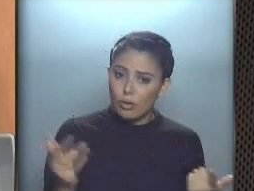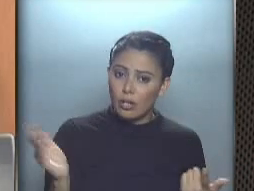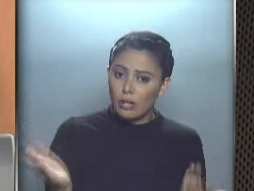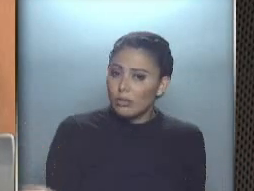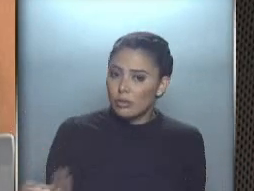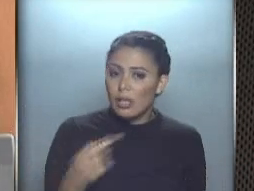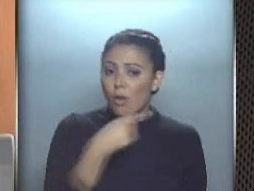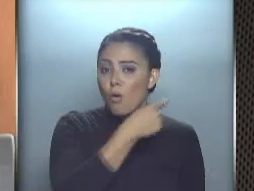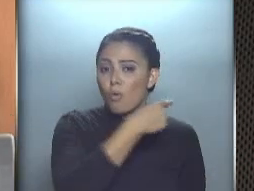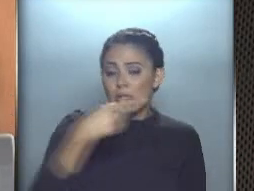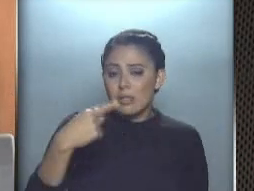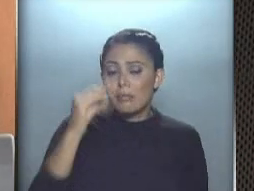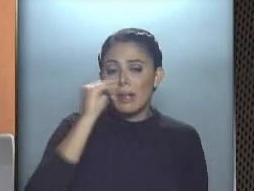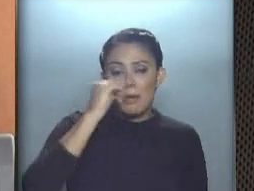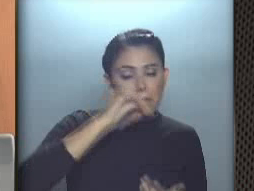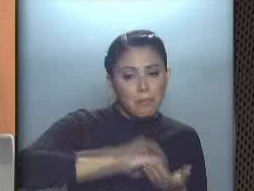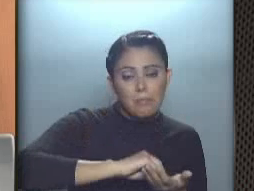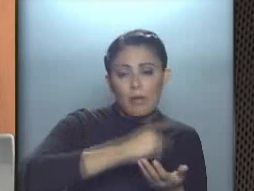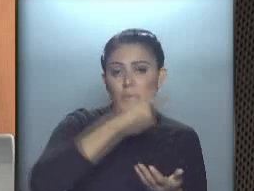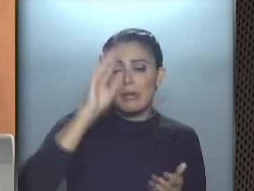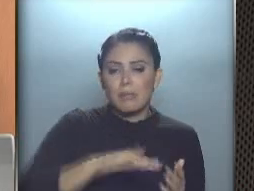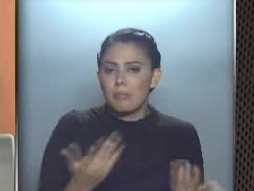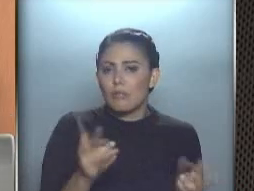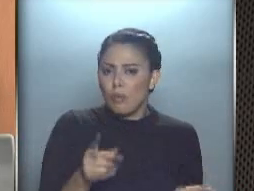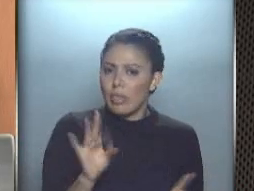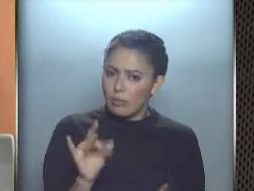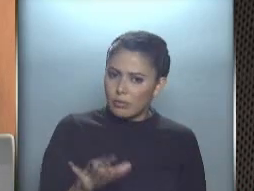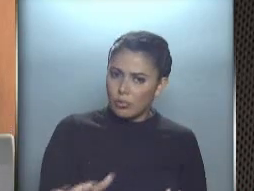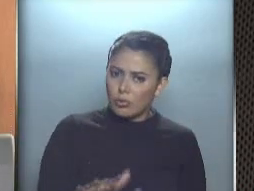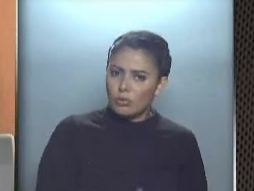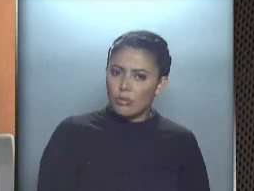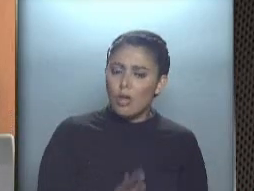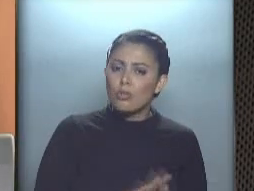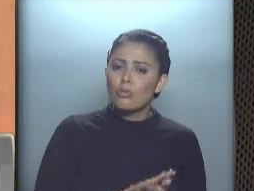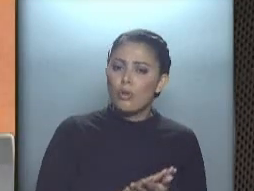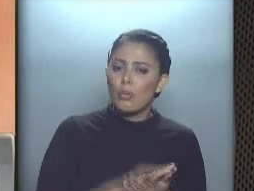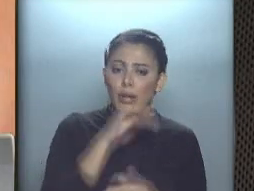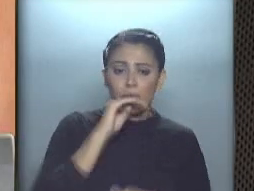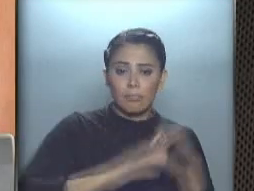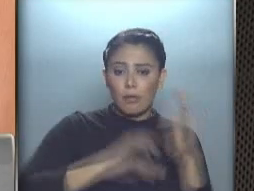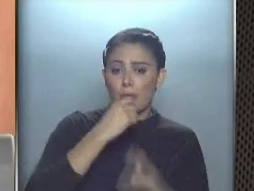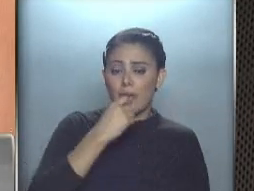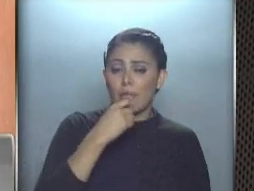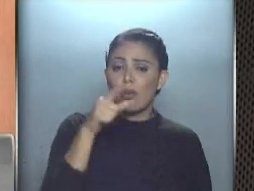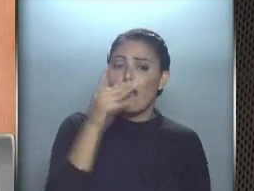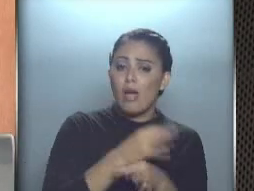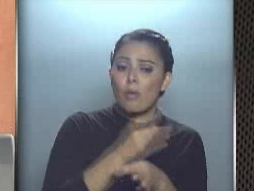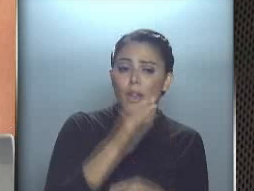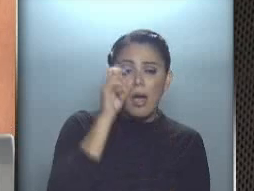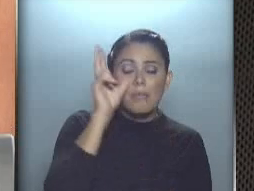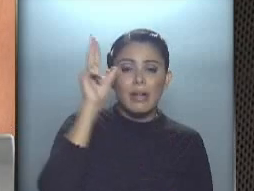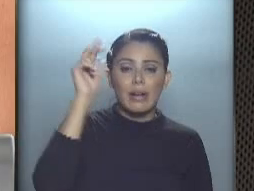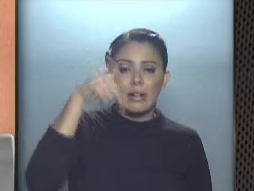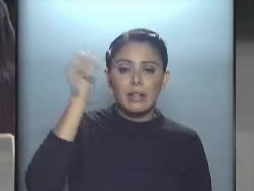escuelas. O sea, una semana más, una semana menos. La verdad que es complicada la situación. Con respecto a las obras que se hicieron en el Bernasconi, que vos